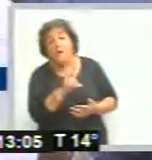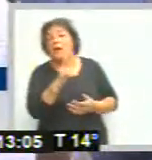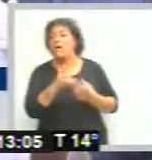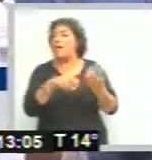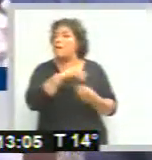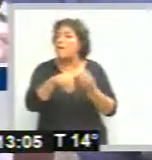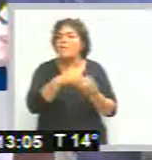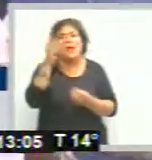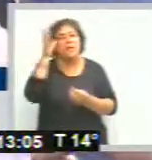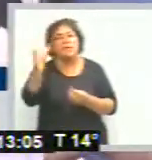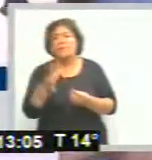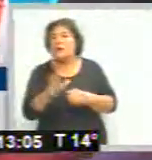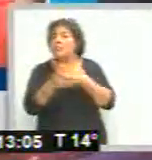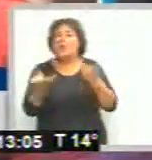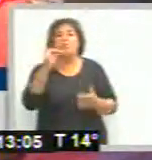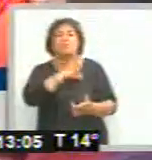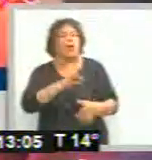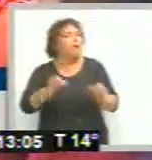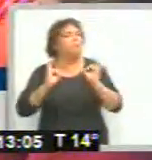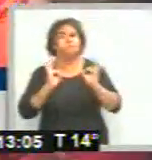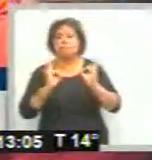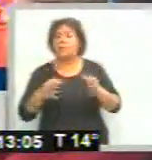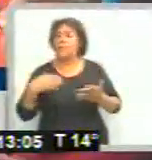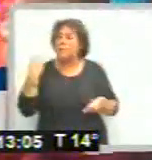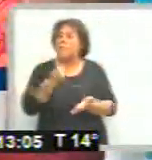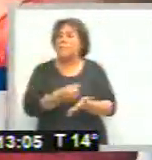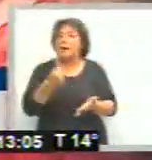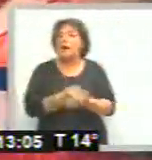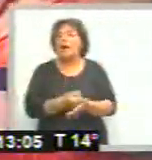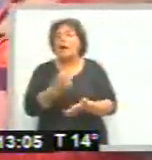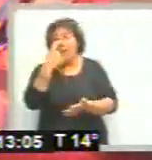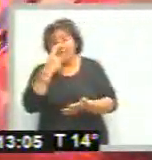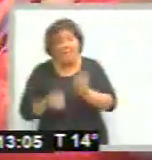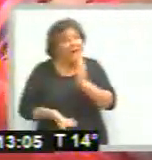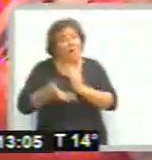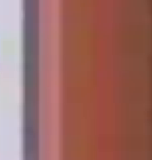familias no tenemos un sueldo suficiente para poder pagar boletas exuberantes realmente.